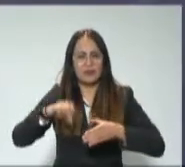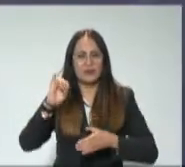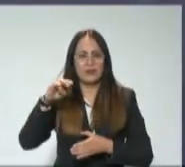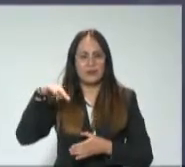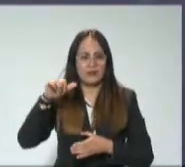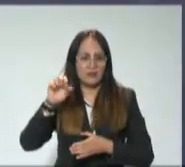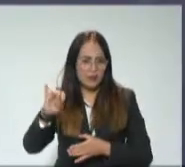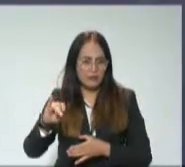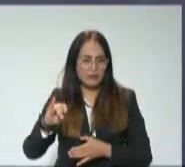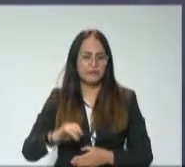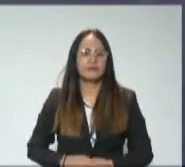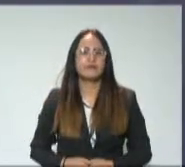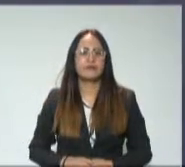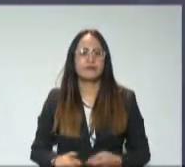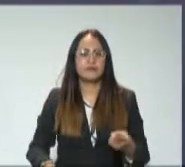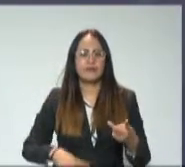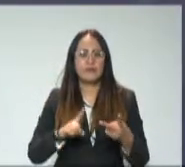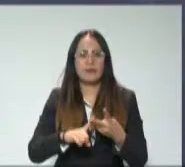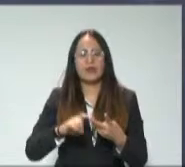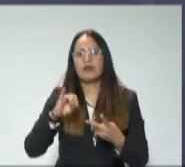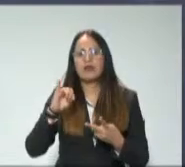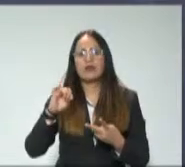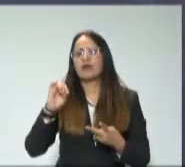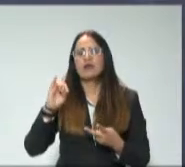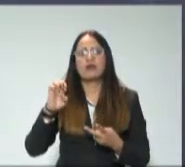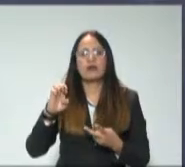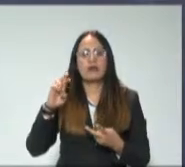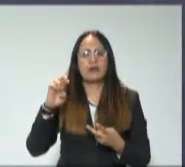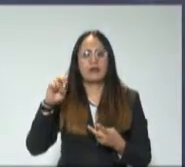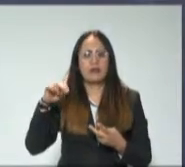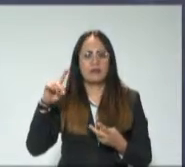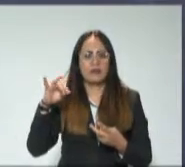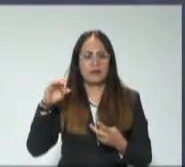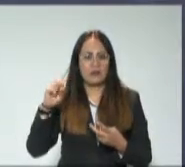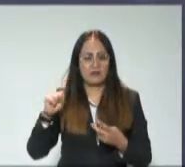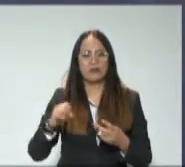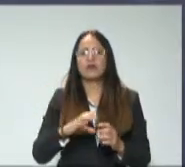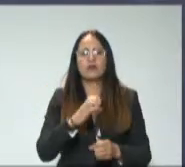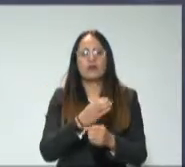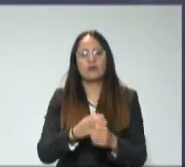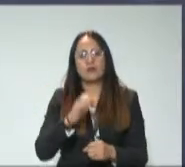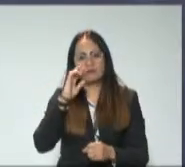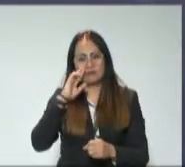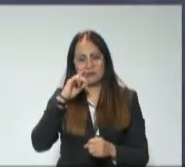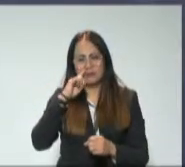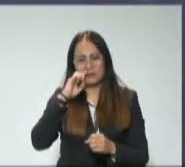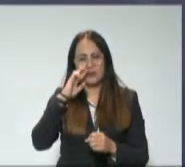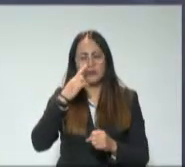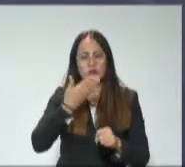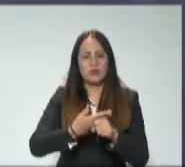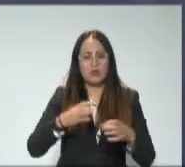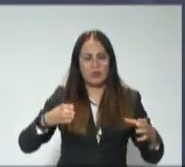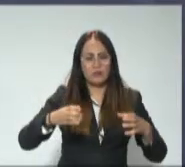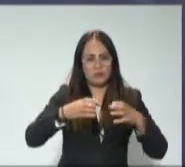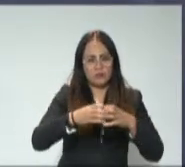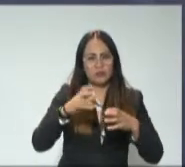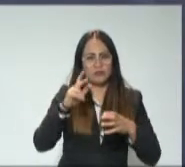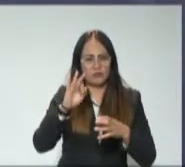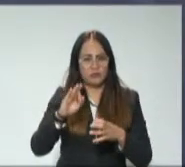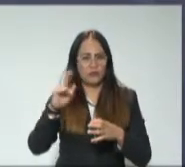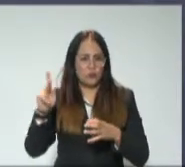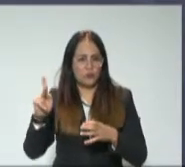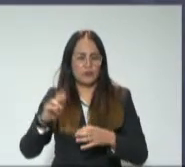a irmer dira Sandoval secretaria de la función pública a Eduardo